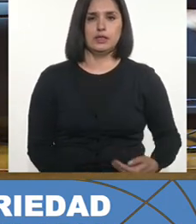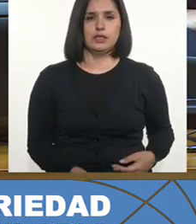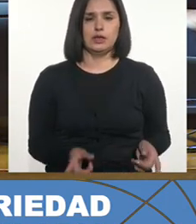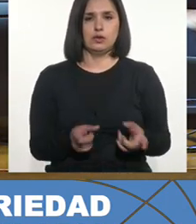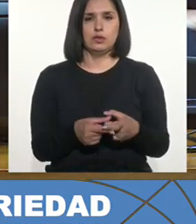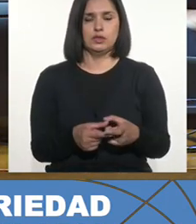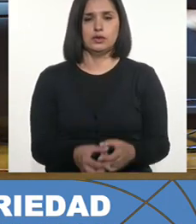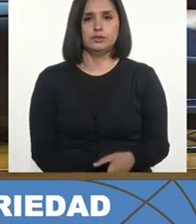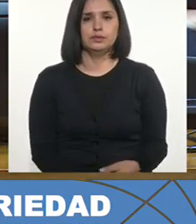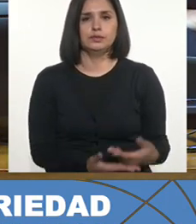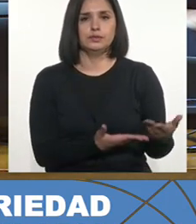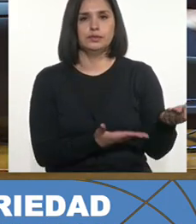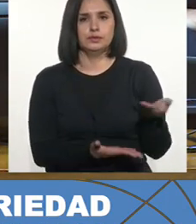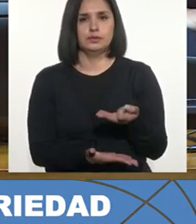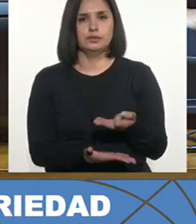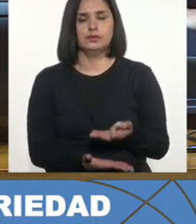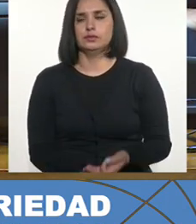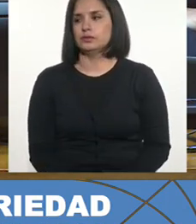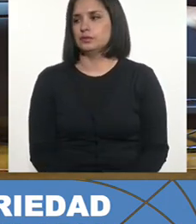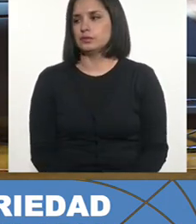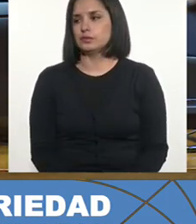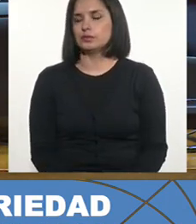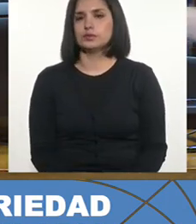la torre tiene la palabra